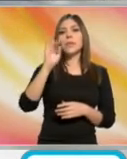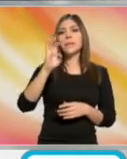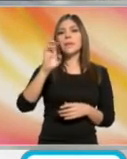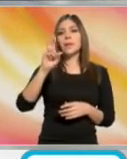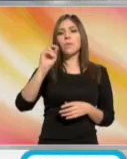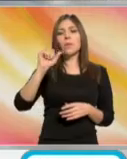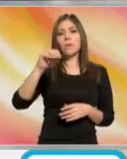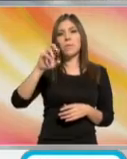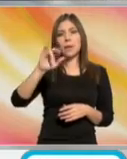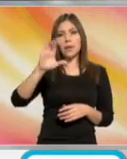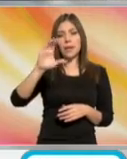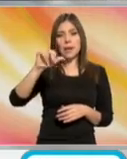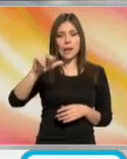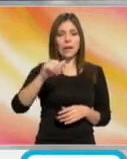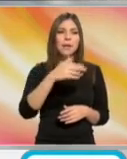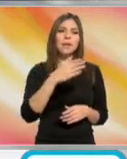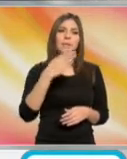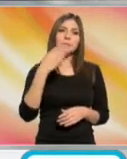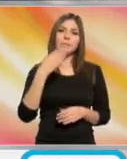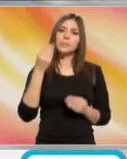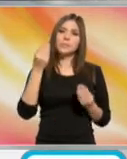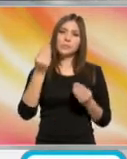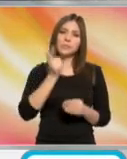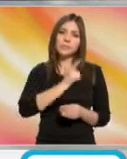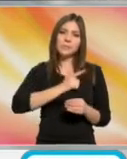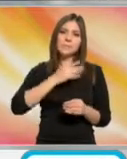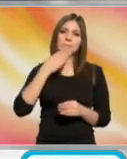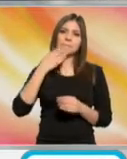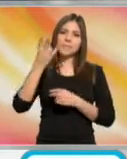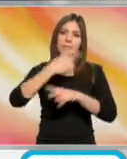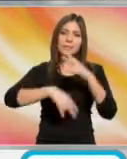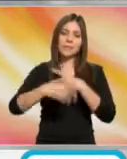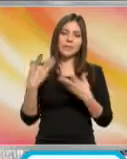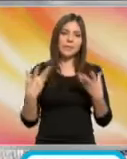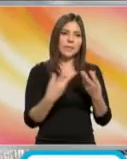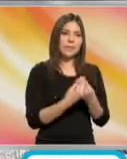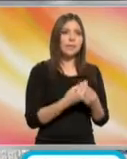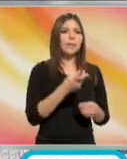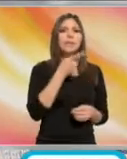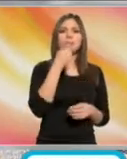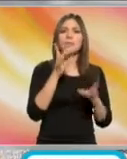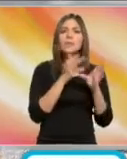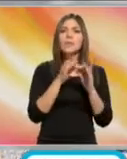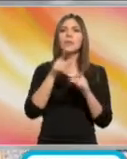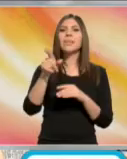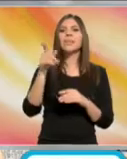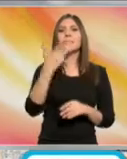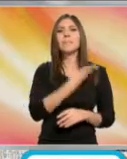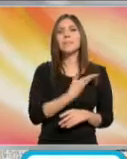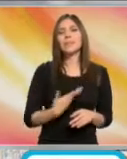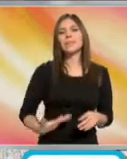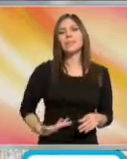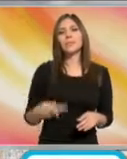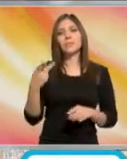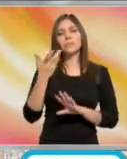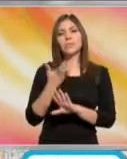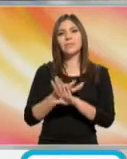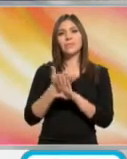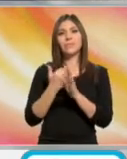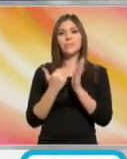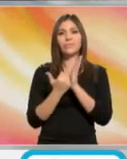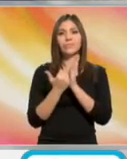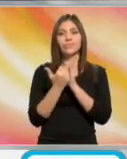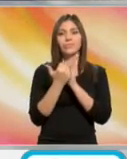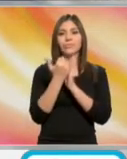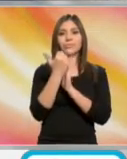Iberoamericana. José Luis, bienvenido. Muchas gracias por estar gracias, Juan. con nosotros. Bueno, decíamos, ha bajado la popularidad del presidente de los Estados Unidos, Donald Trump,